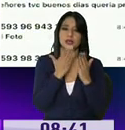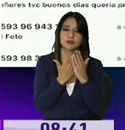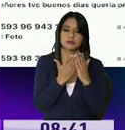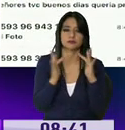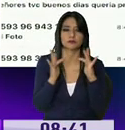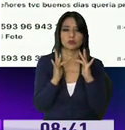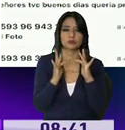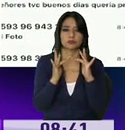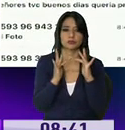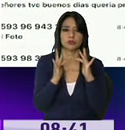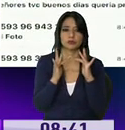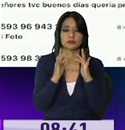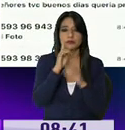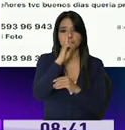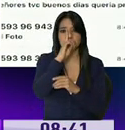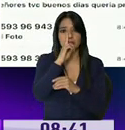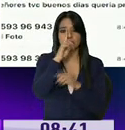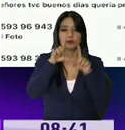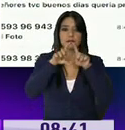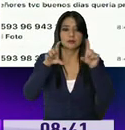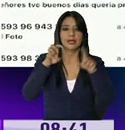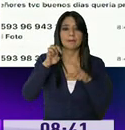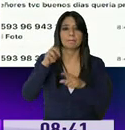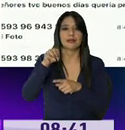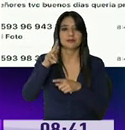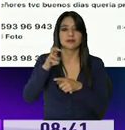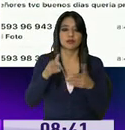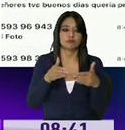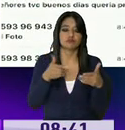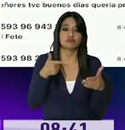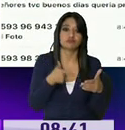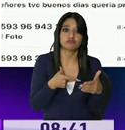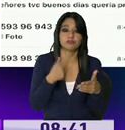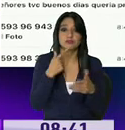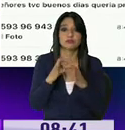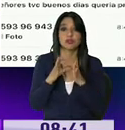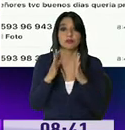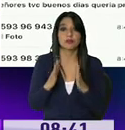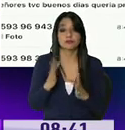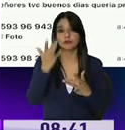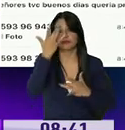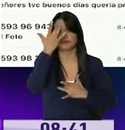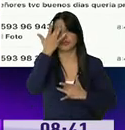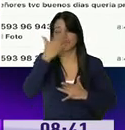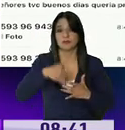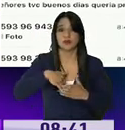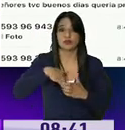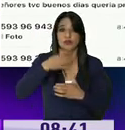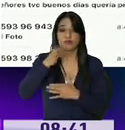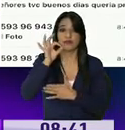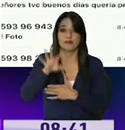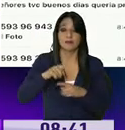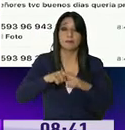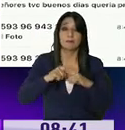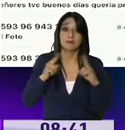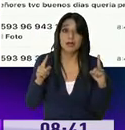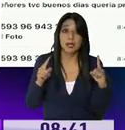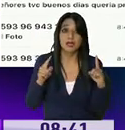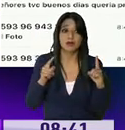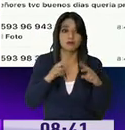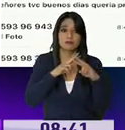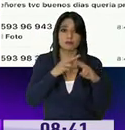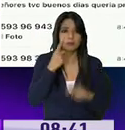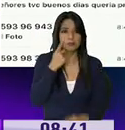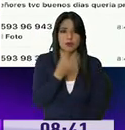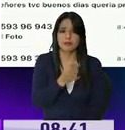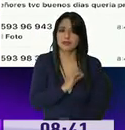este medio. Somos empleados de Maceo, fuimos aislados porque se supone que un compañero esté infectado. Nos aíslan sin siquiera hacernos las pruebas. Nos